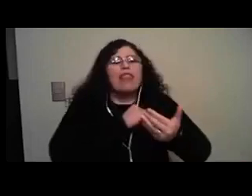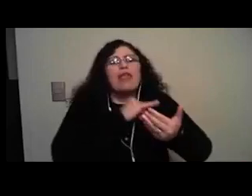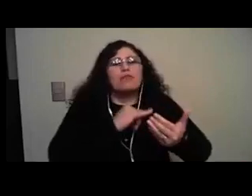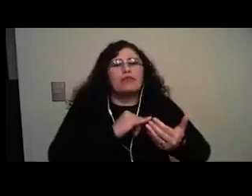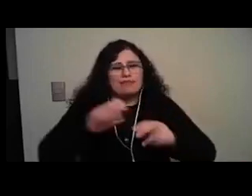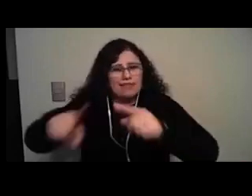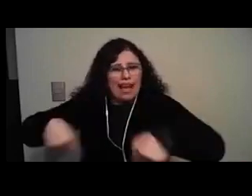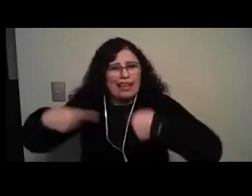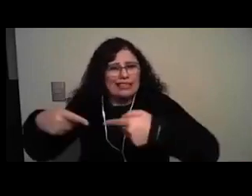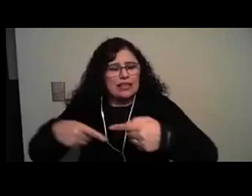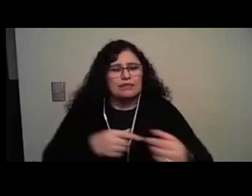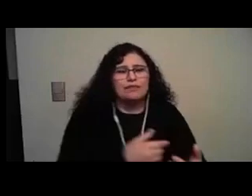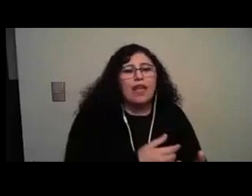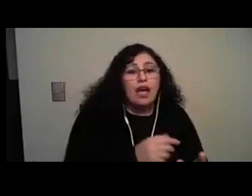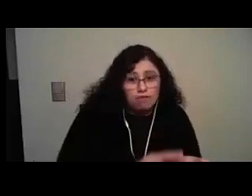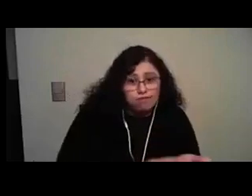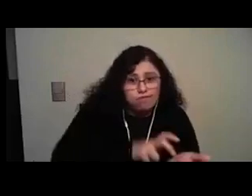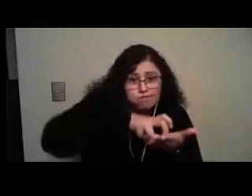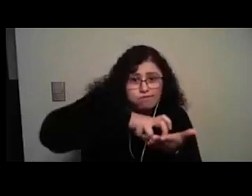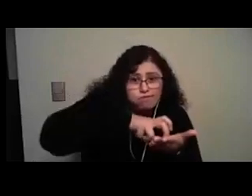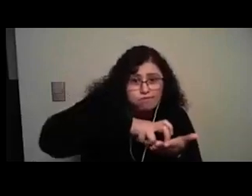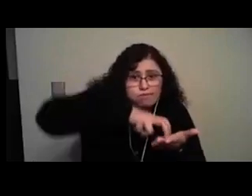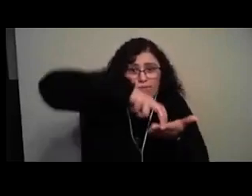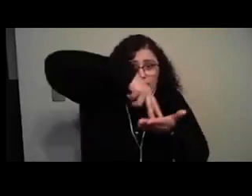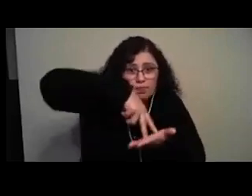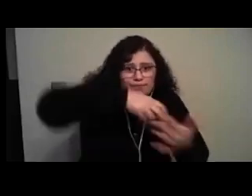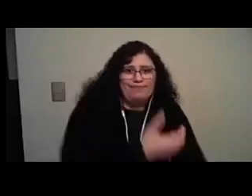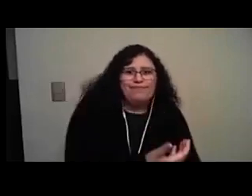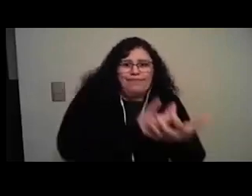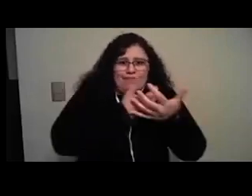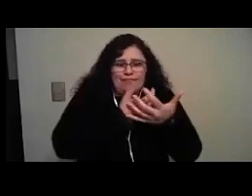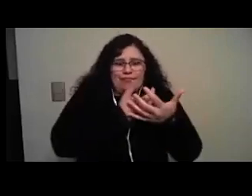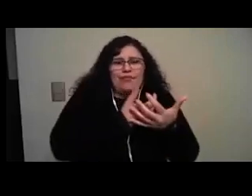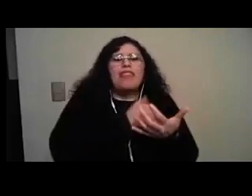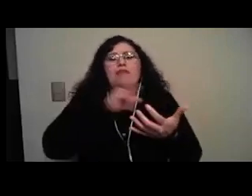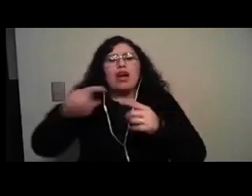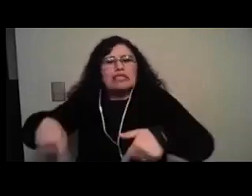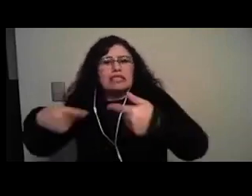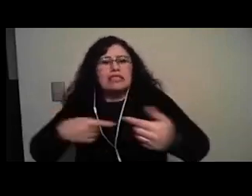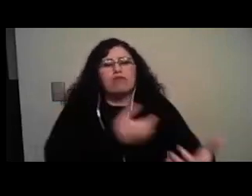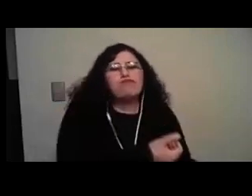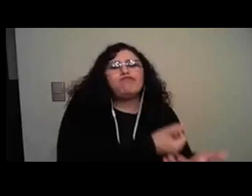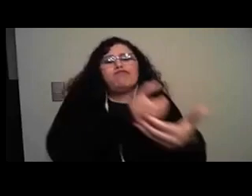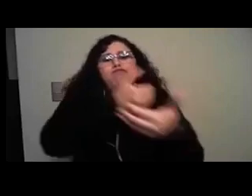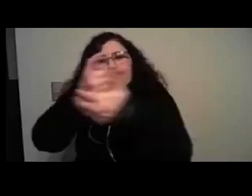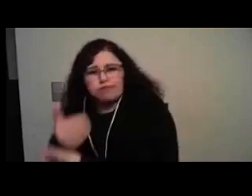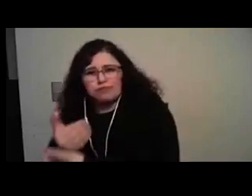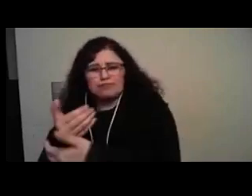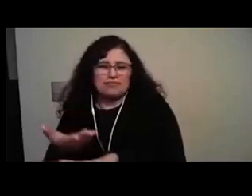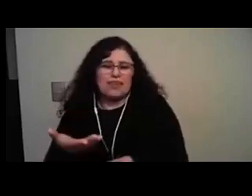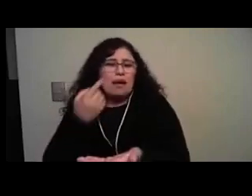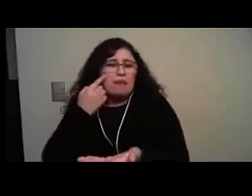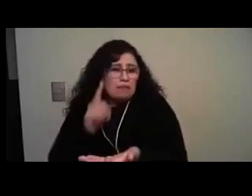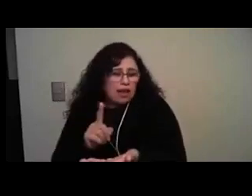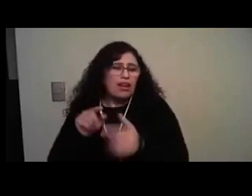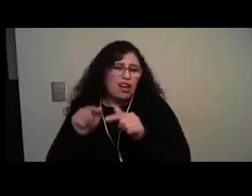empieza a levantar y lo mismo lo lleva a la silla de rueda o al coche, si es necesario, ¿ya? Pero, y por